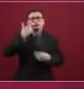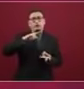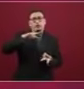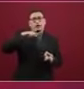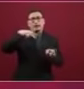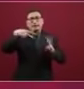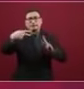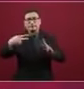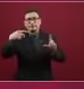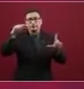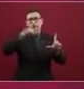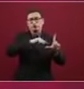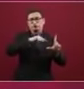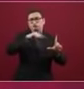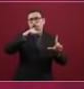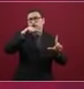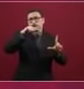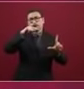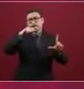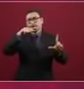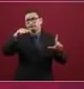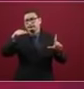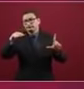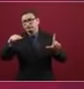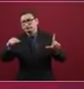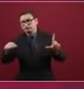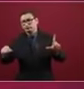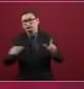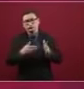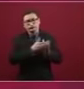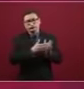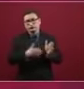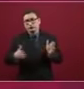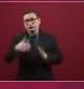país en un periodo de 6 meses.